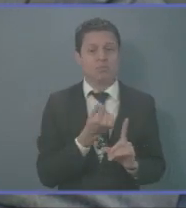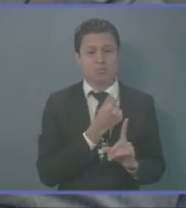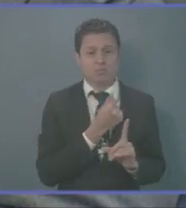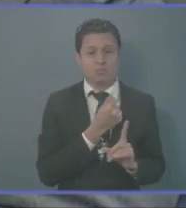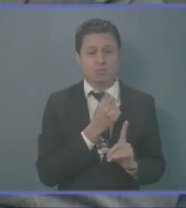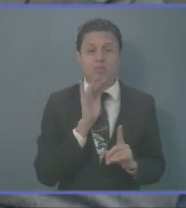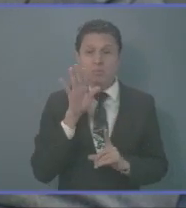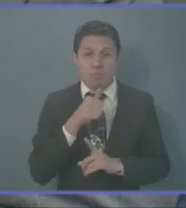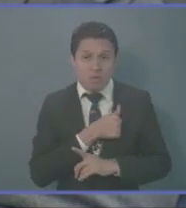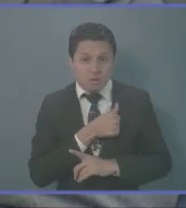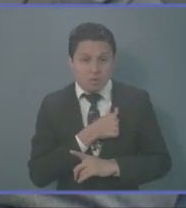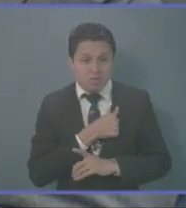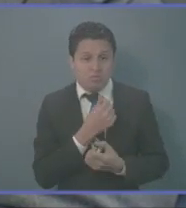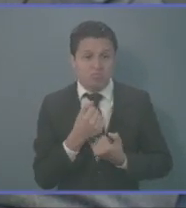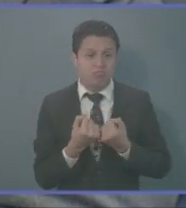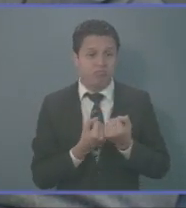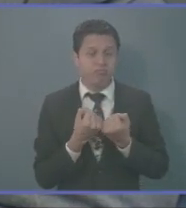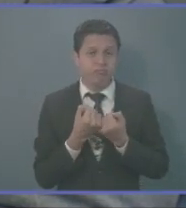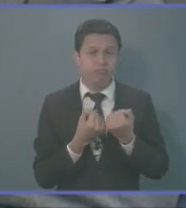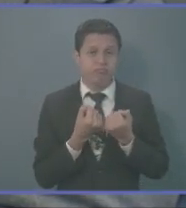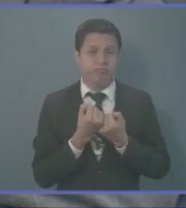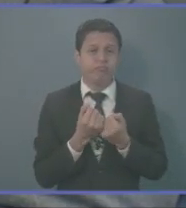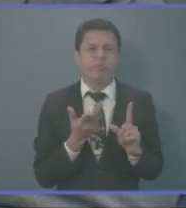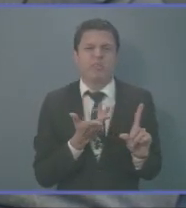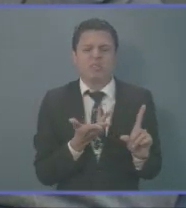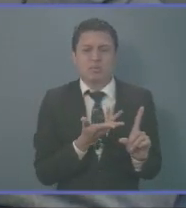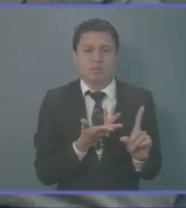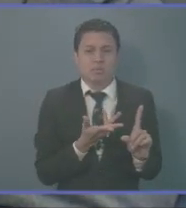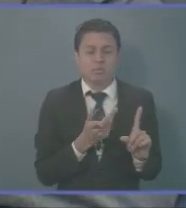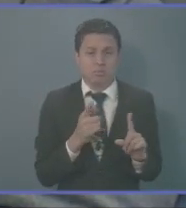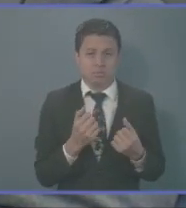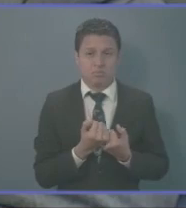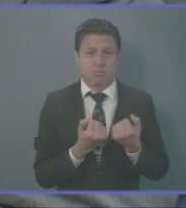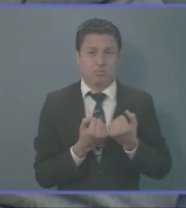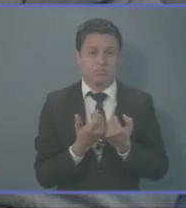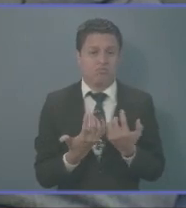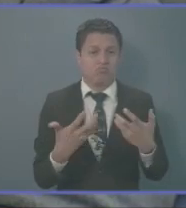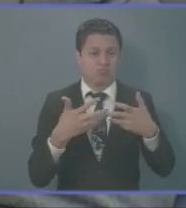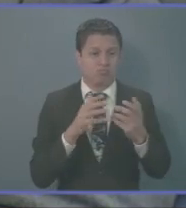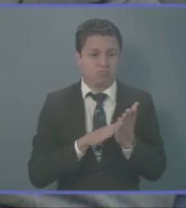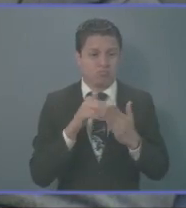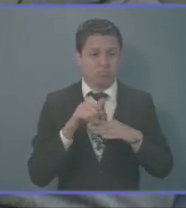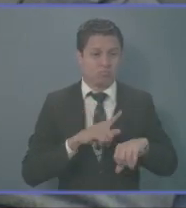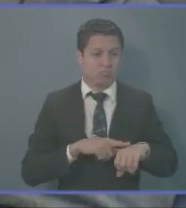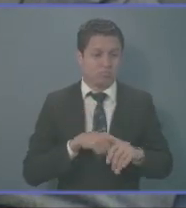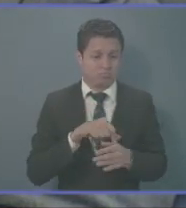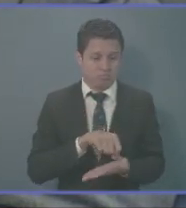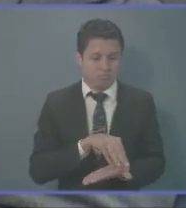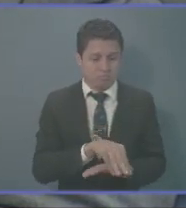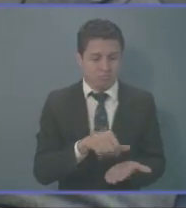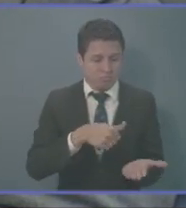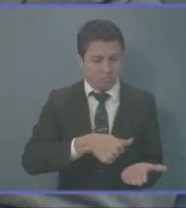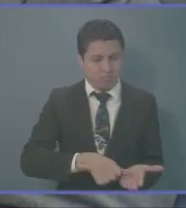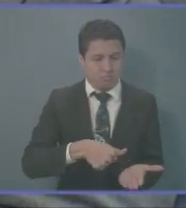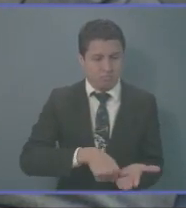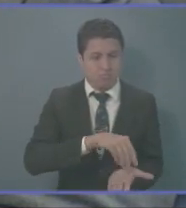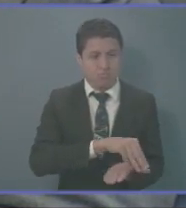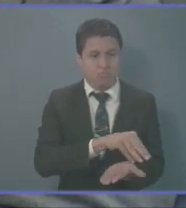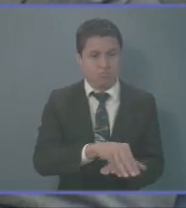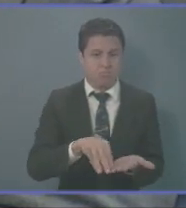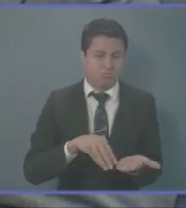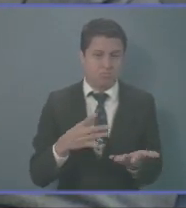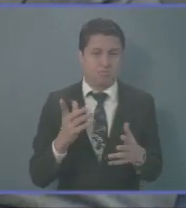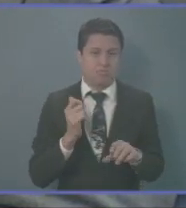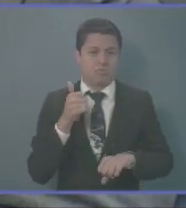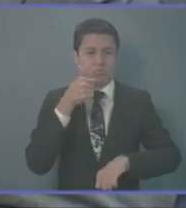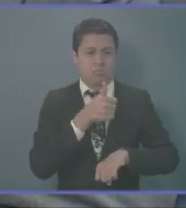le corresponde proporcionalmente, para que sean ejecutados por los gobiernos municipales de conformidad a